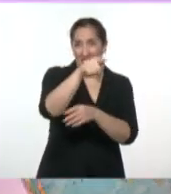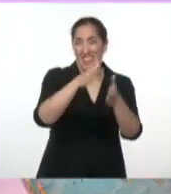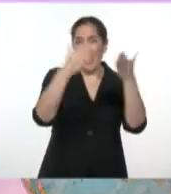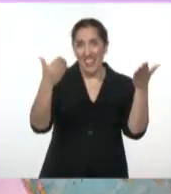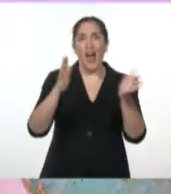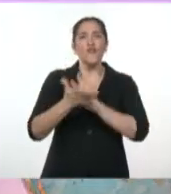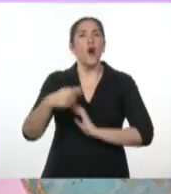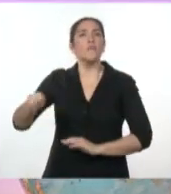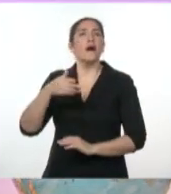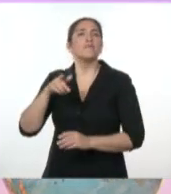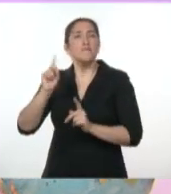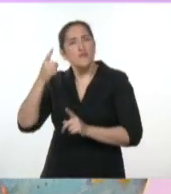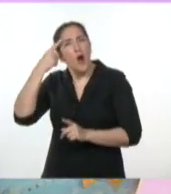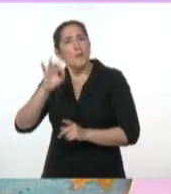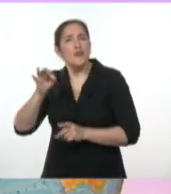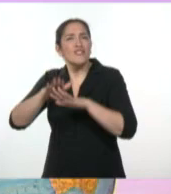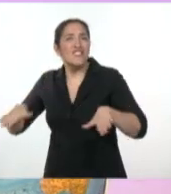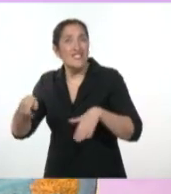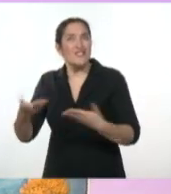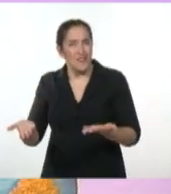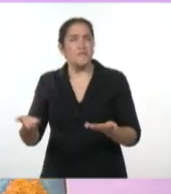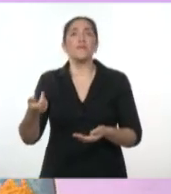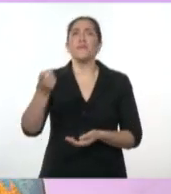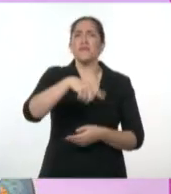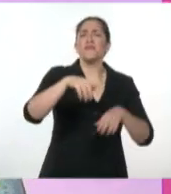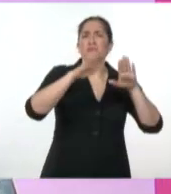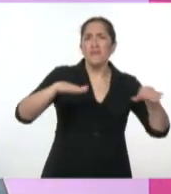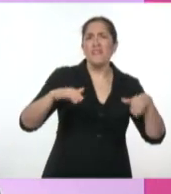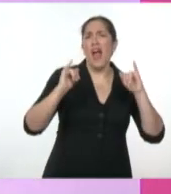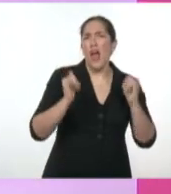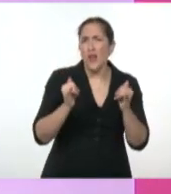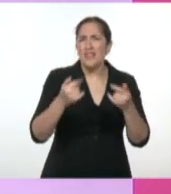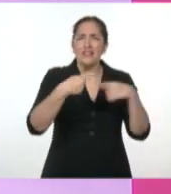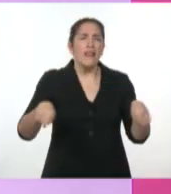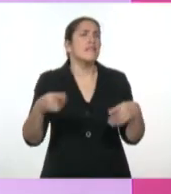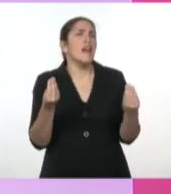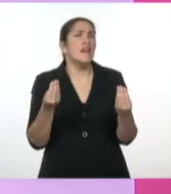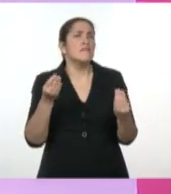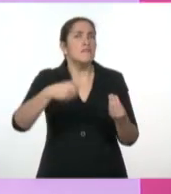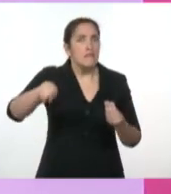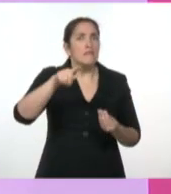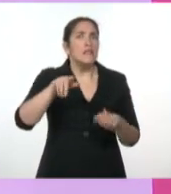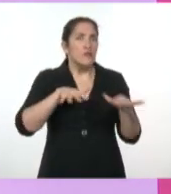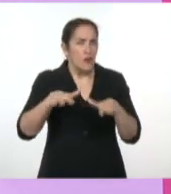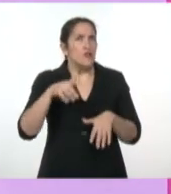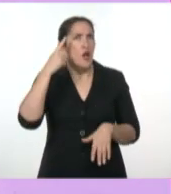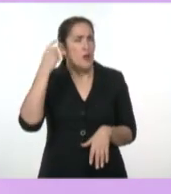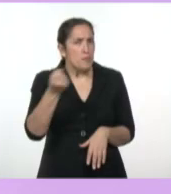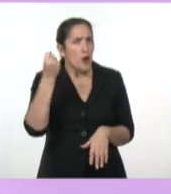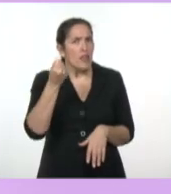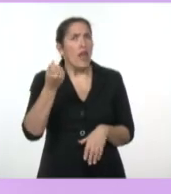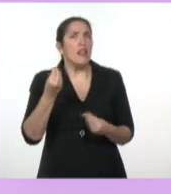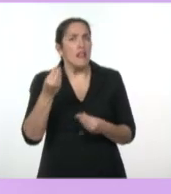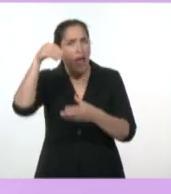bien. Y a propósito de voces de los niños, niñas, adolescentes, hay circunstancias en las cuales son muy importantes para organizar incluso la